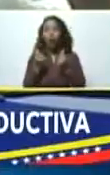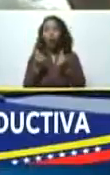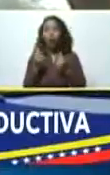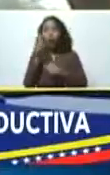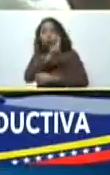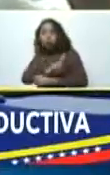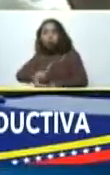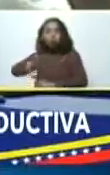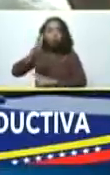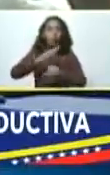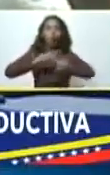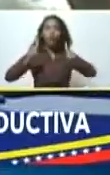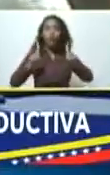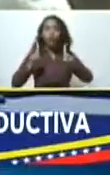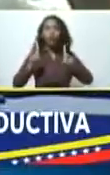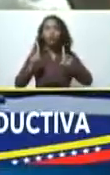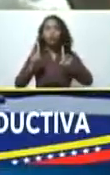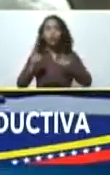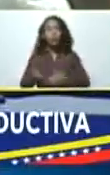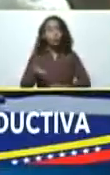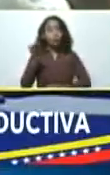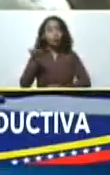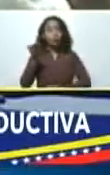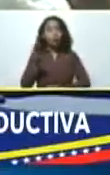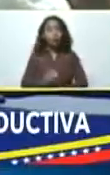circuito y